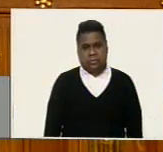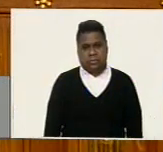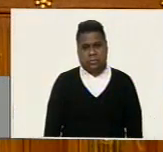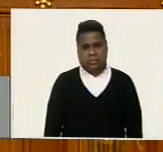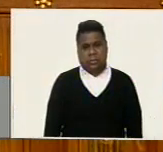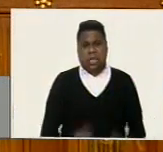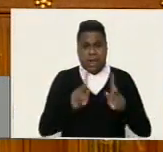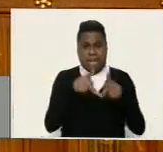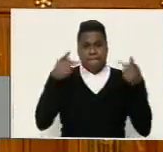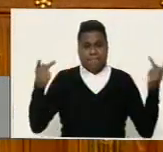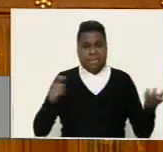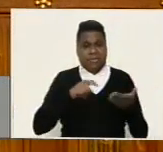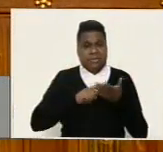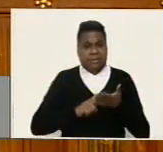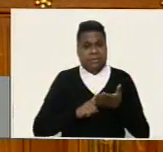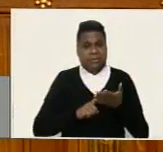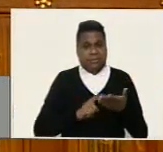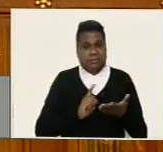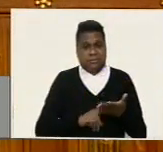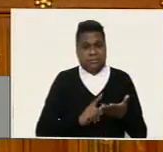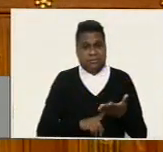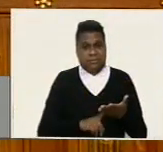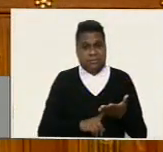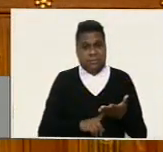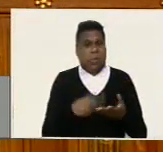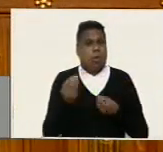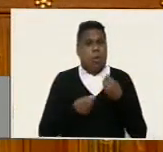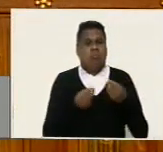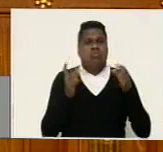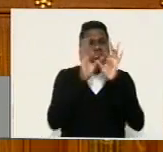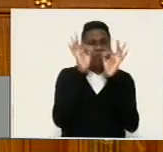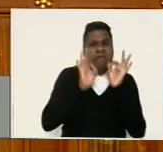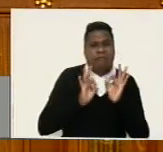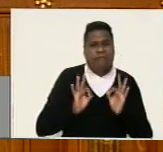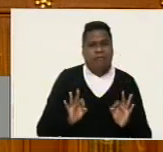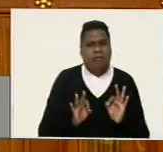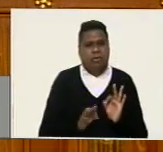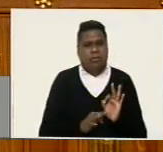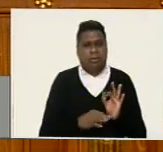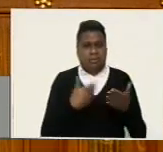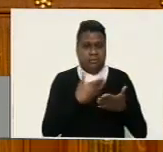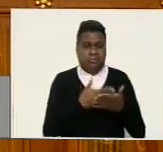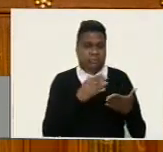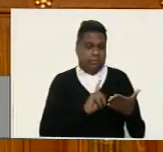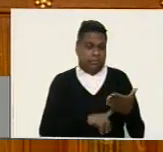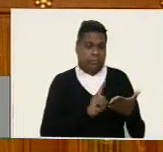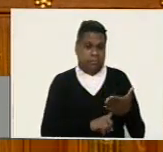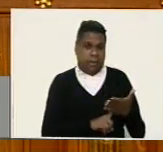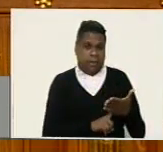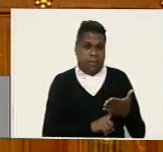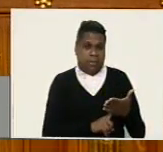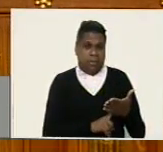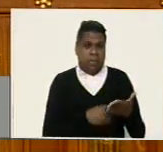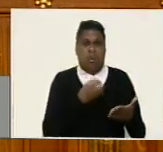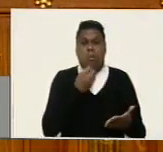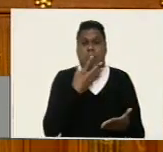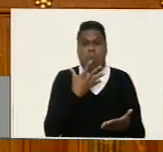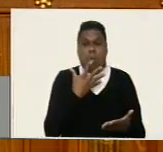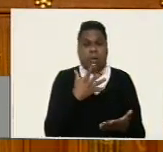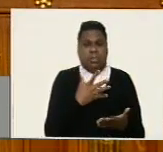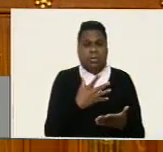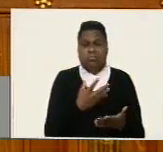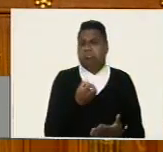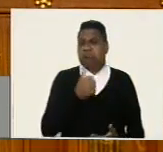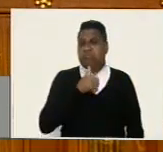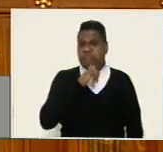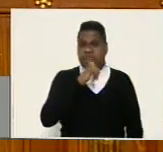Correo del Orinoco como el instrumento que llevaba la buena vibra a todo el